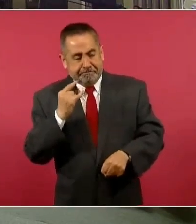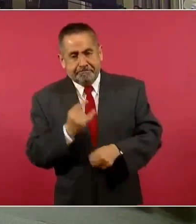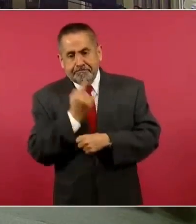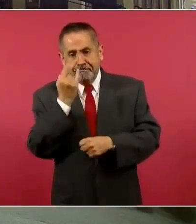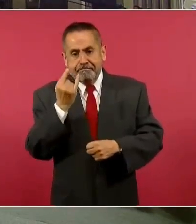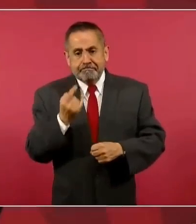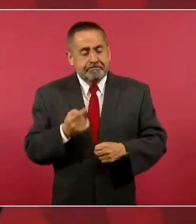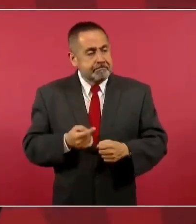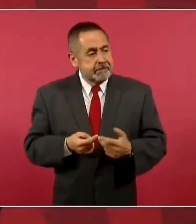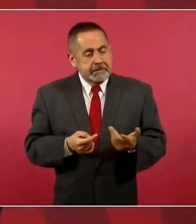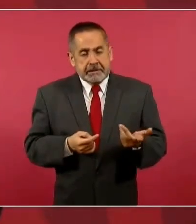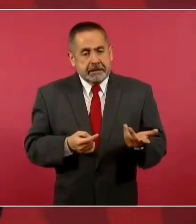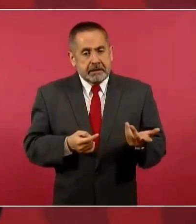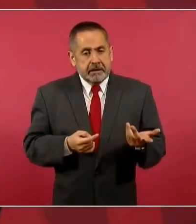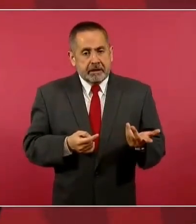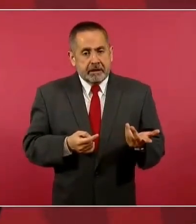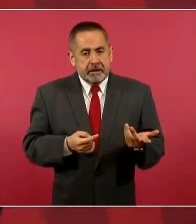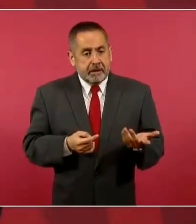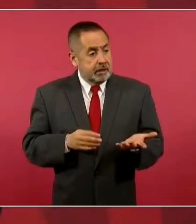pero sigue siendo